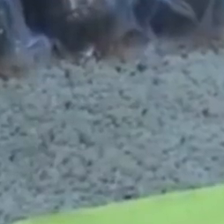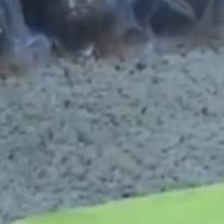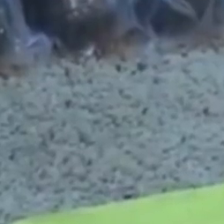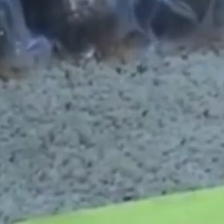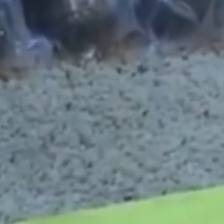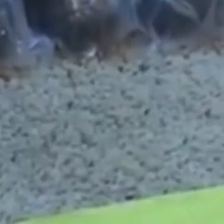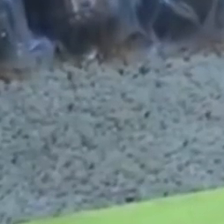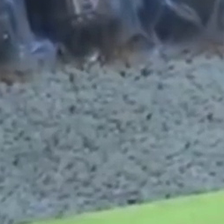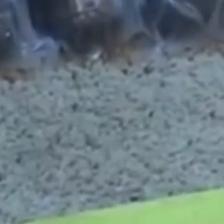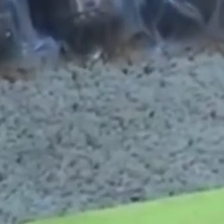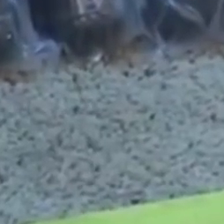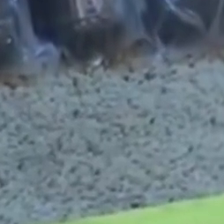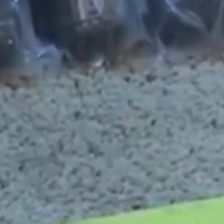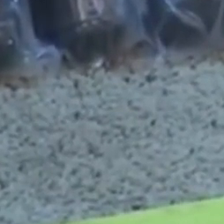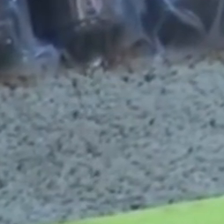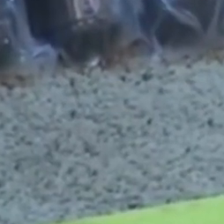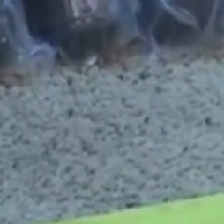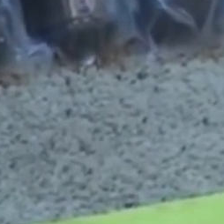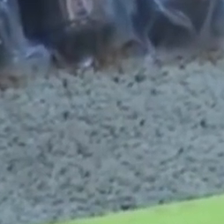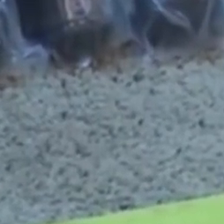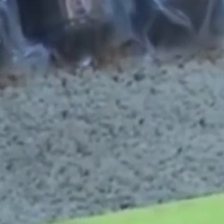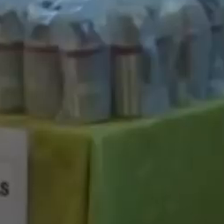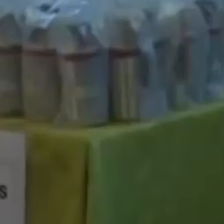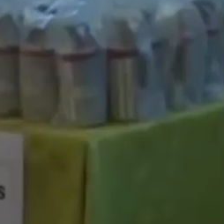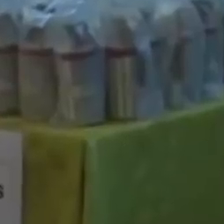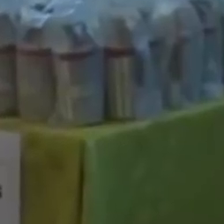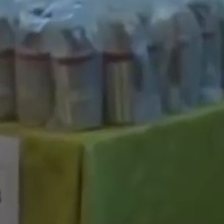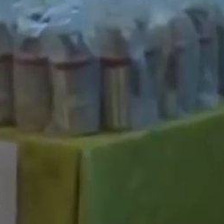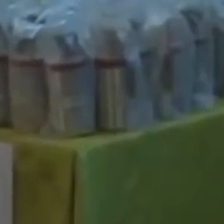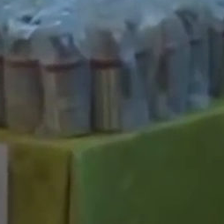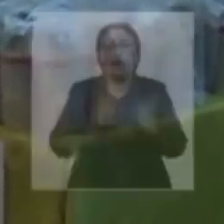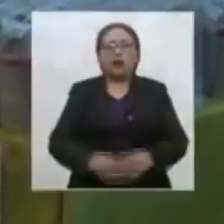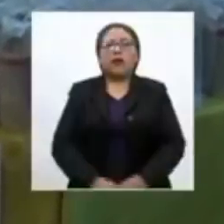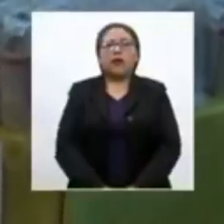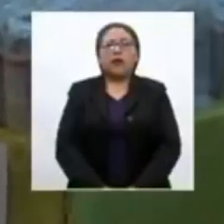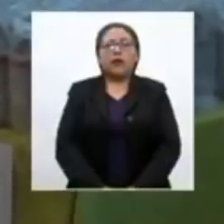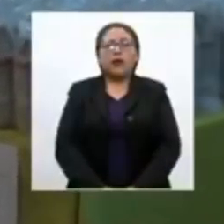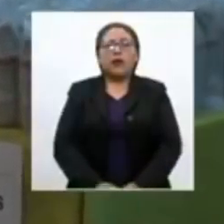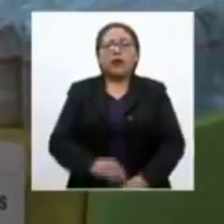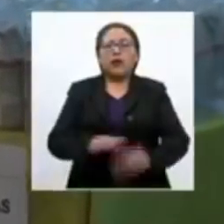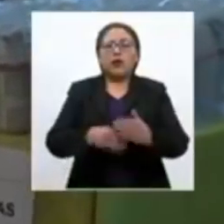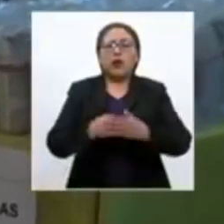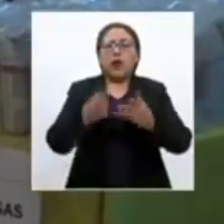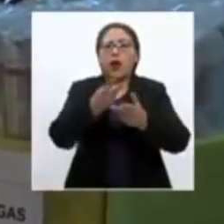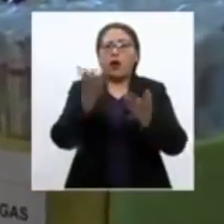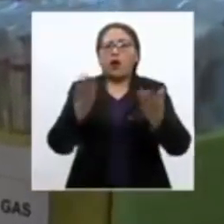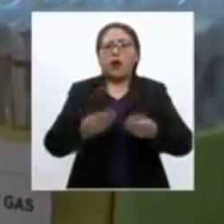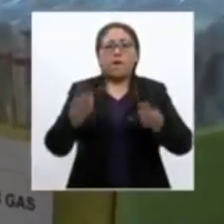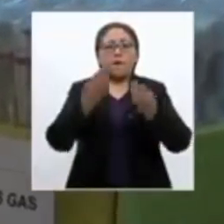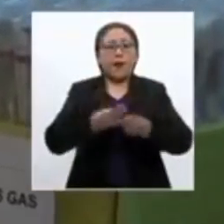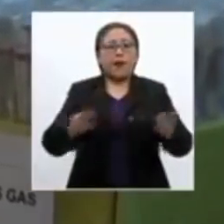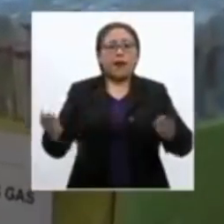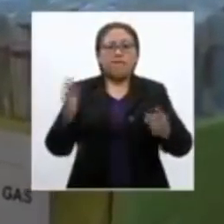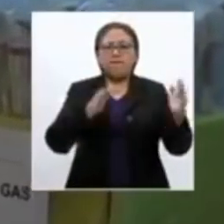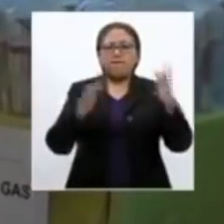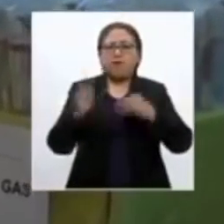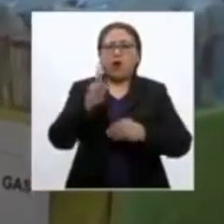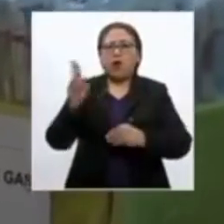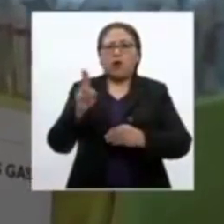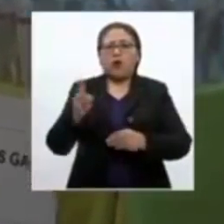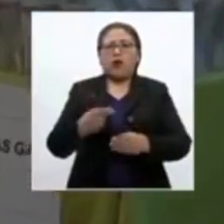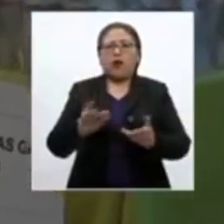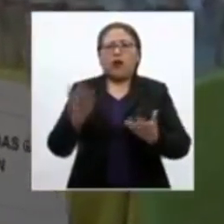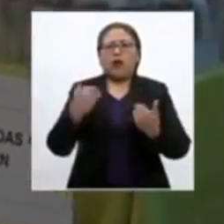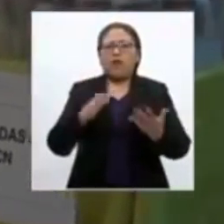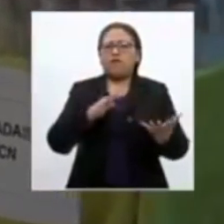El Ministerio Público de Bolivia abrió 2 investigaciones por el delito de tráfico ilícito de armas a raíz de la internación